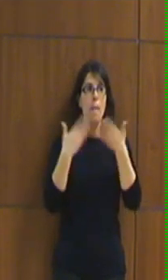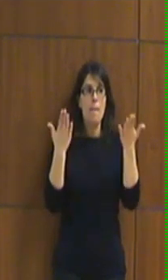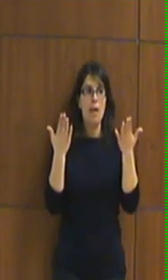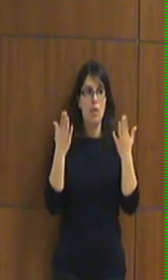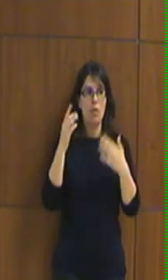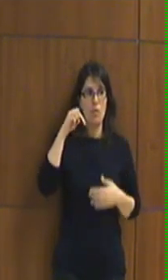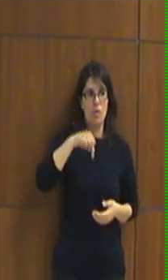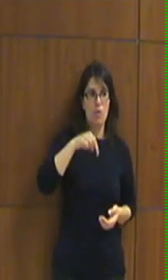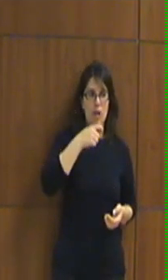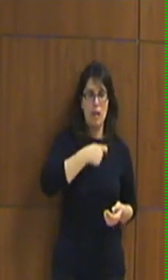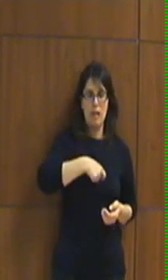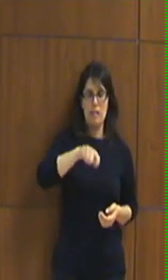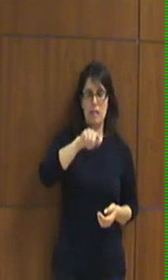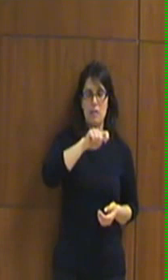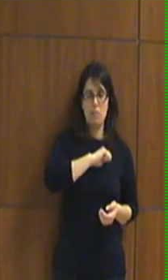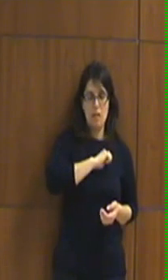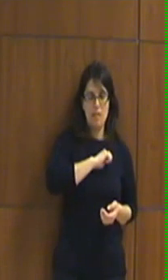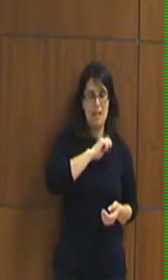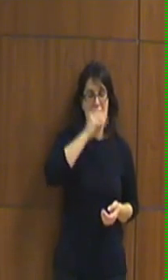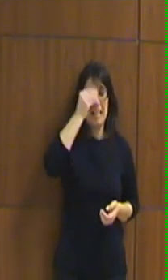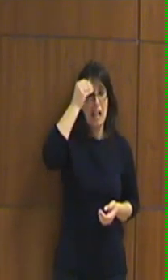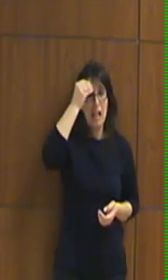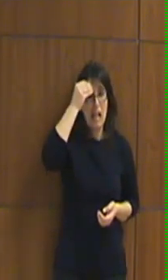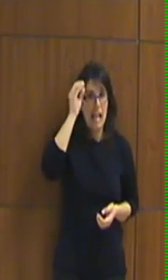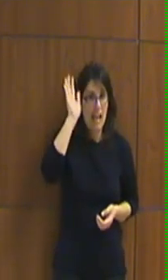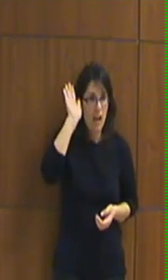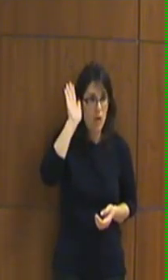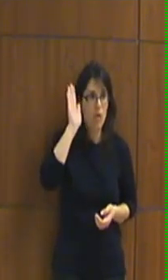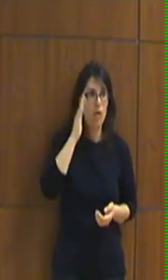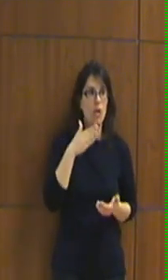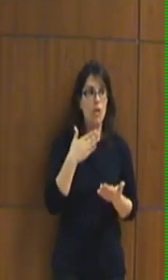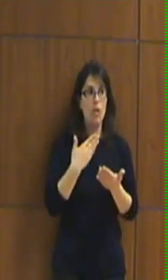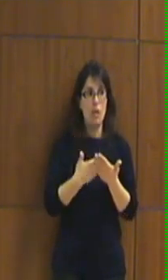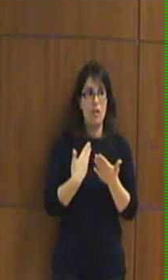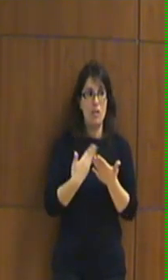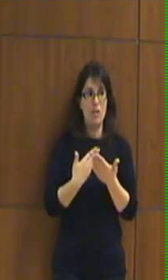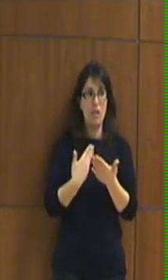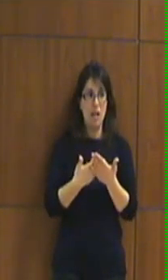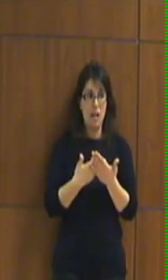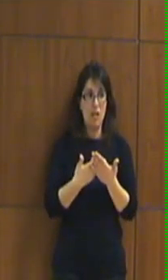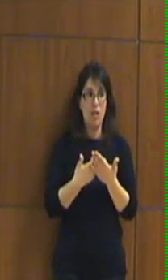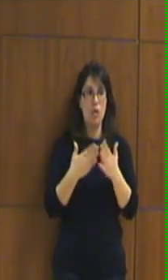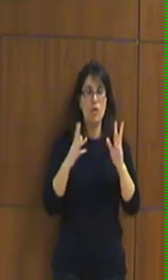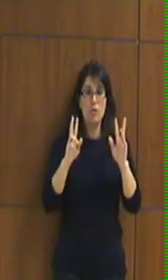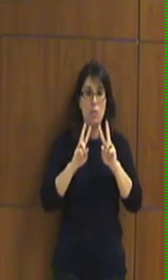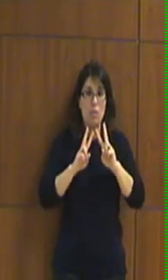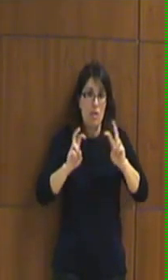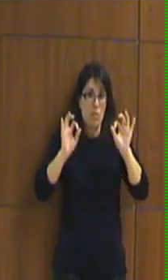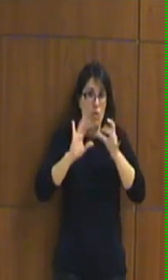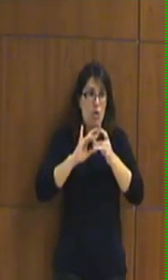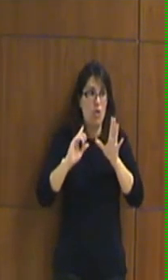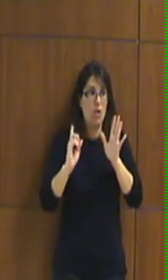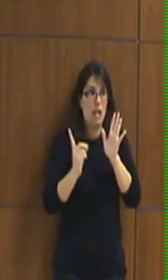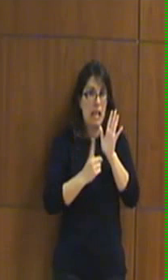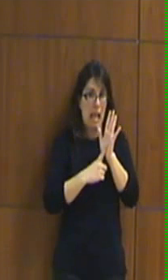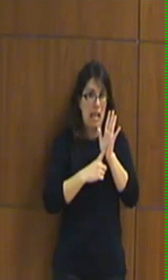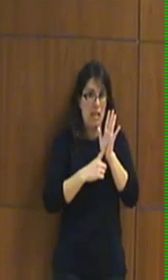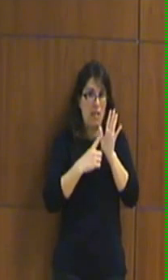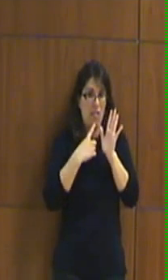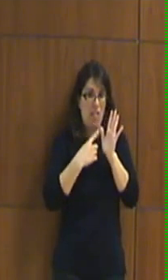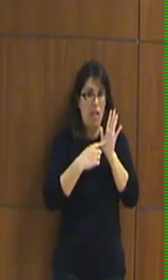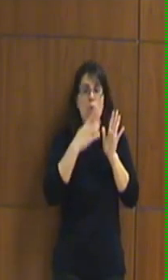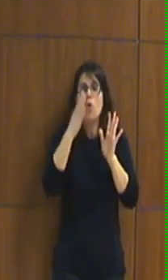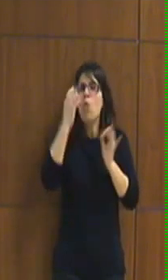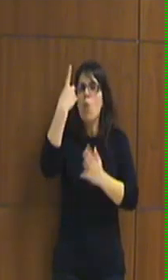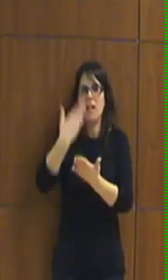España, creo recordar que los certificados estos, en principio, las normativas, no hay un certificado único, porque las